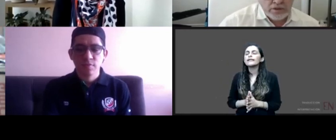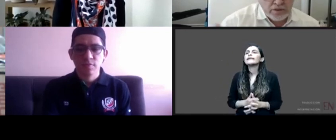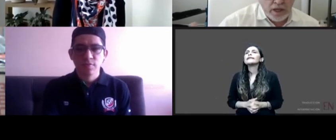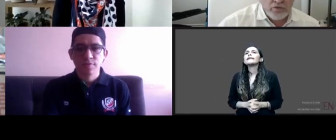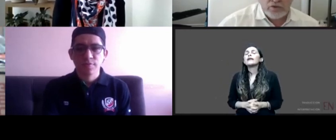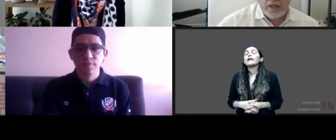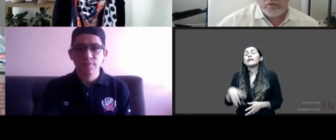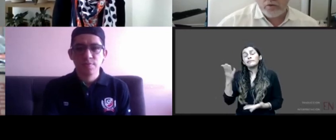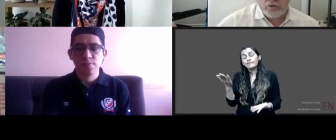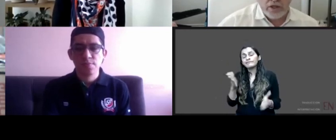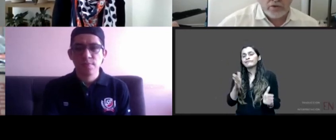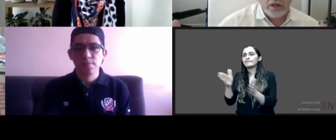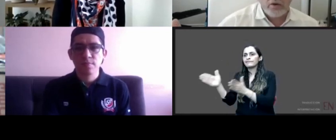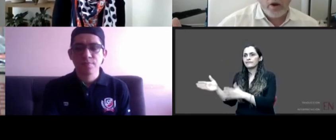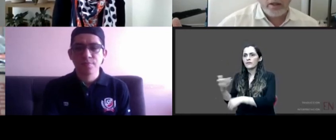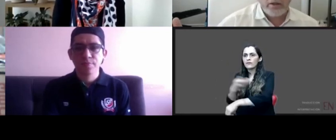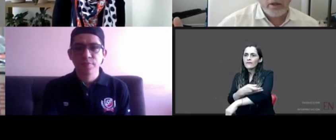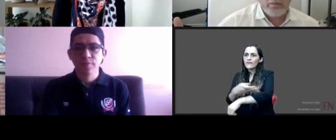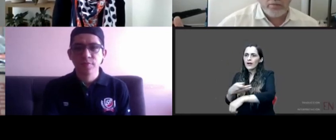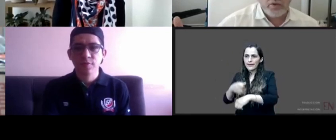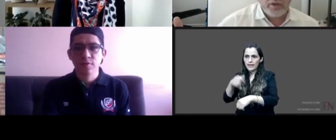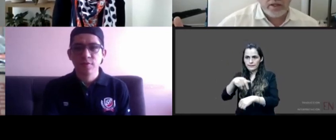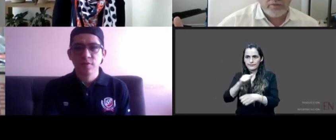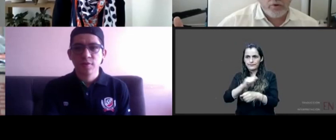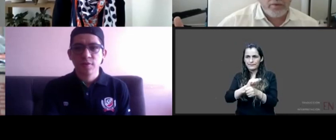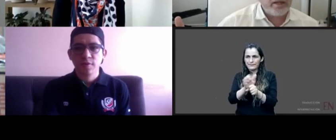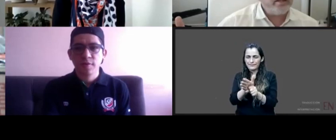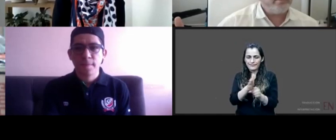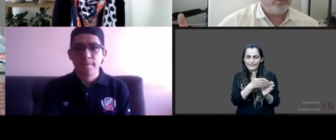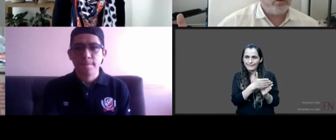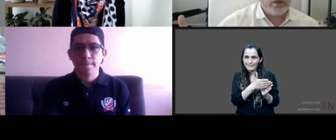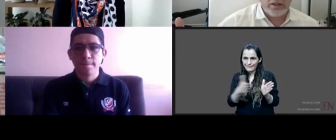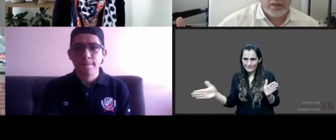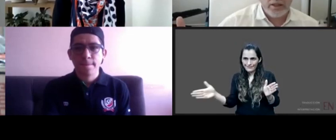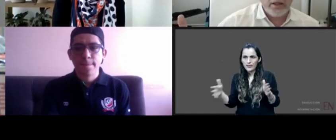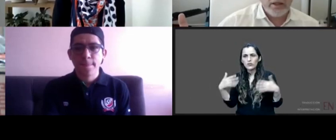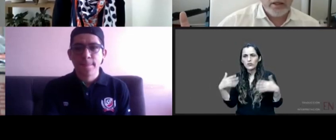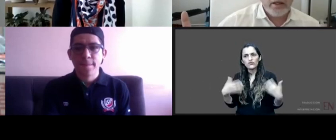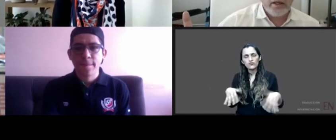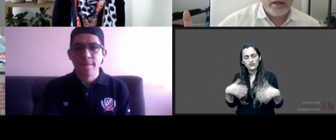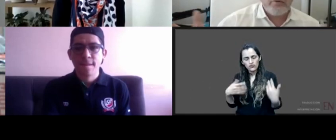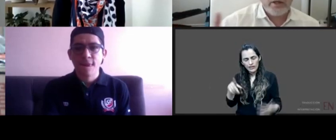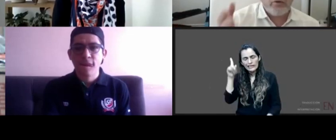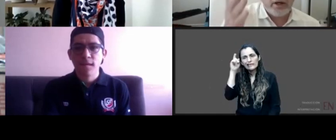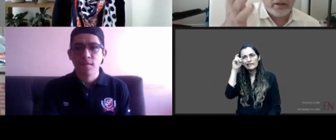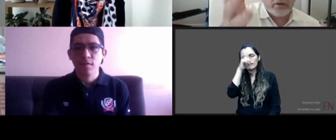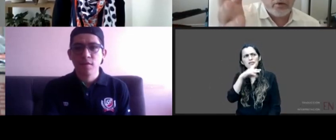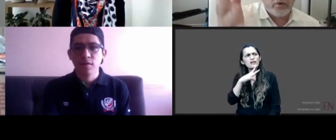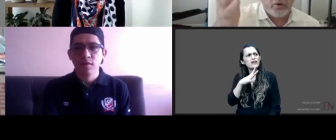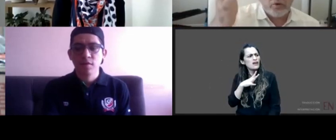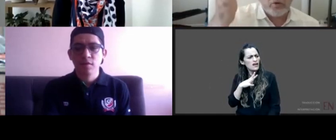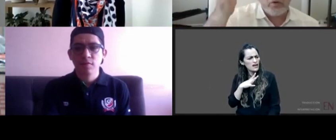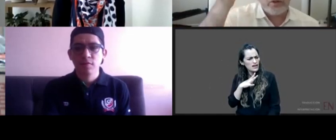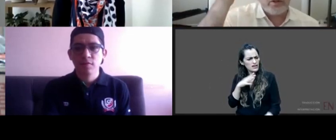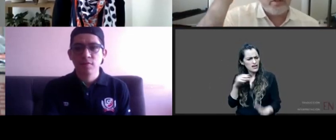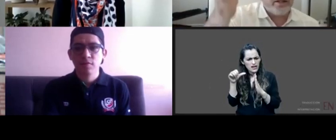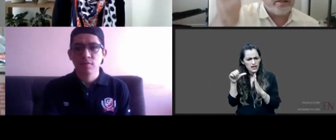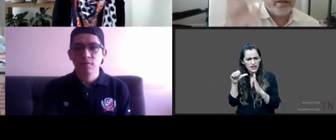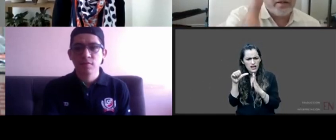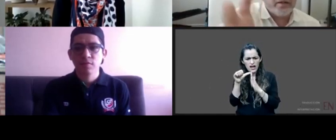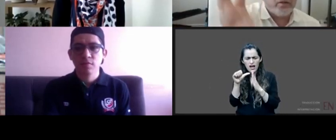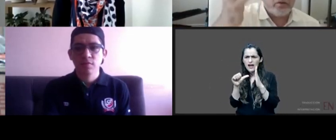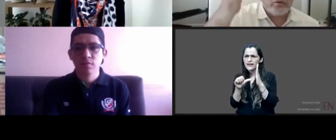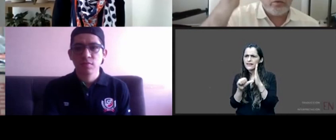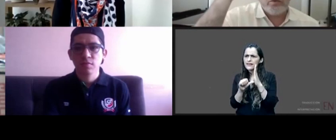y hay un texto, lo leo tal cual, de una propuesta de reforma que dice lo siguiente, referido al artículo